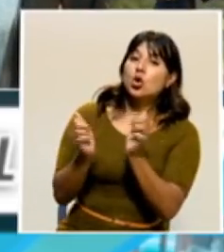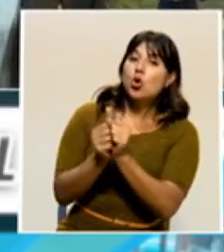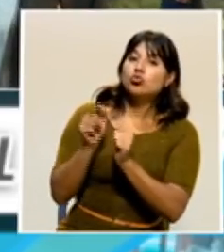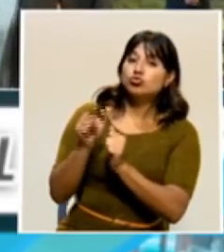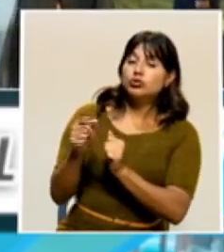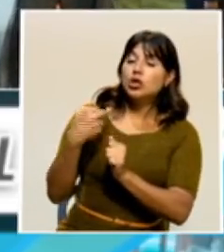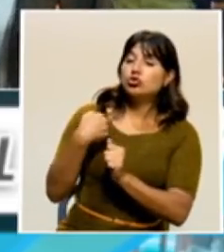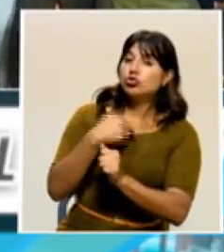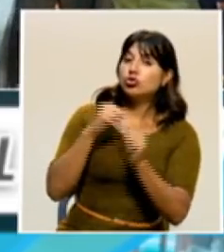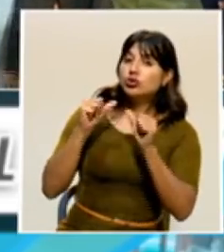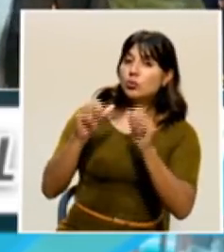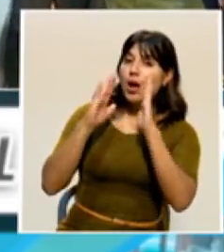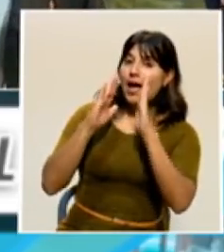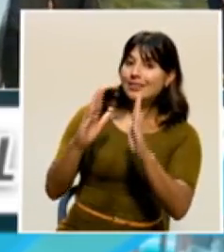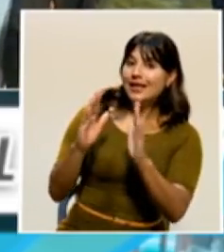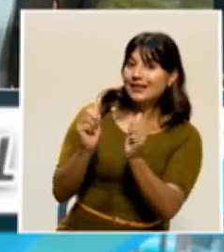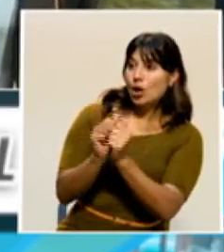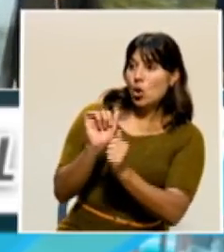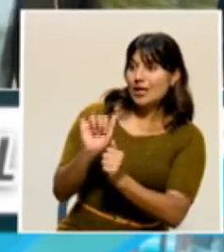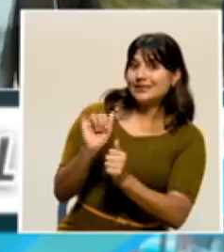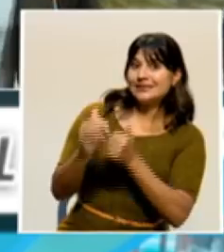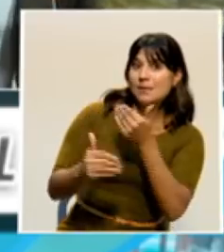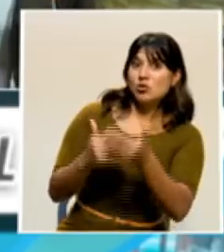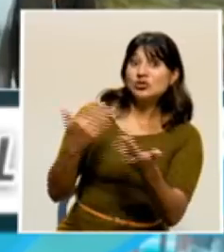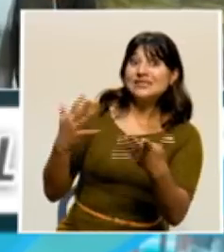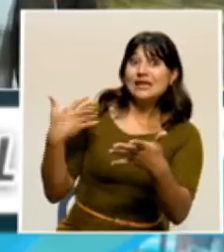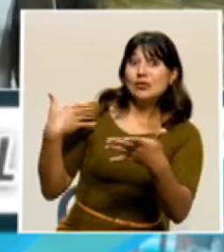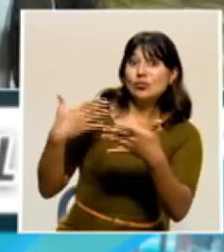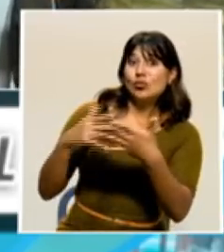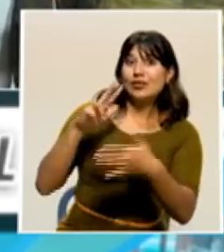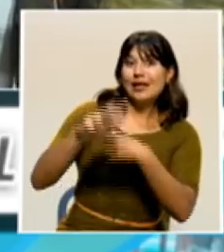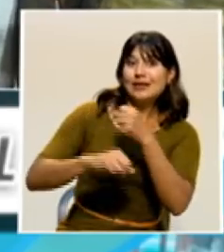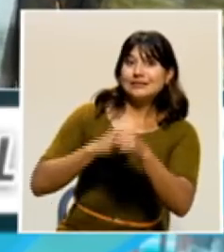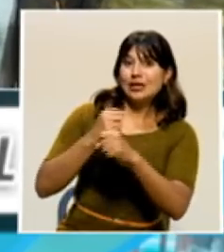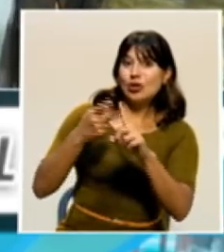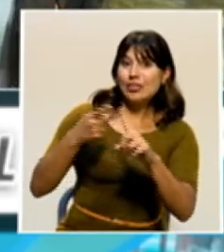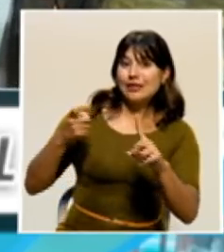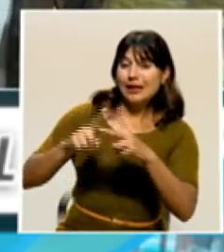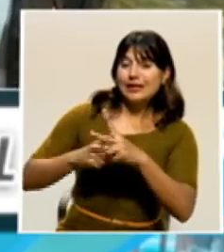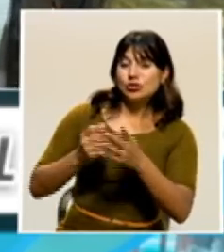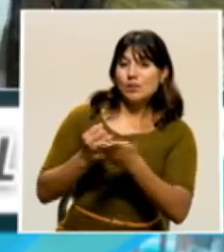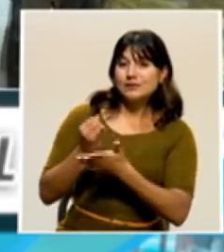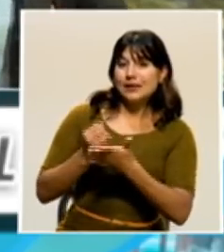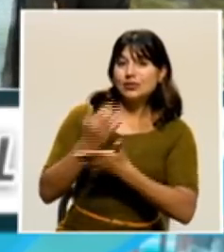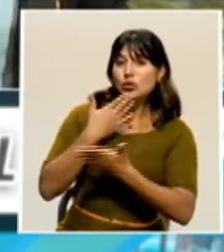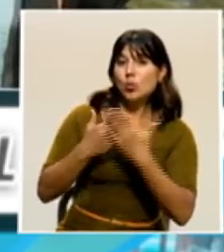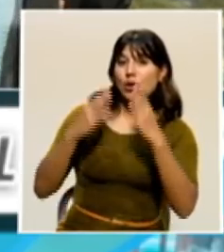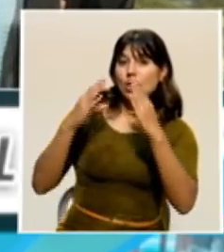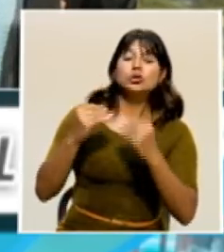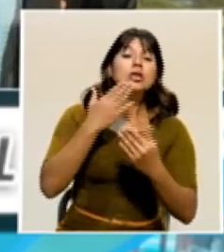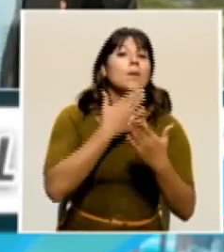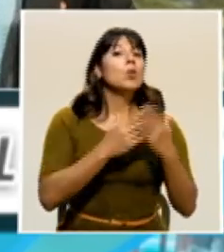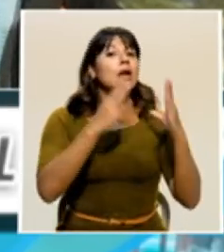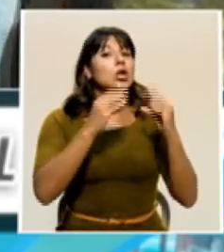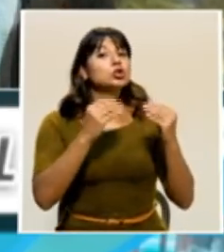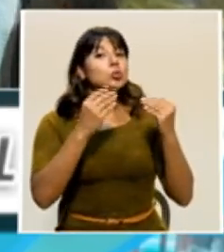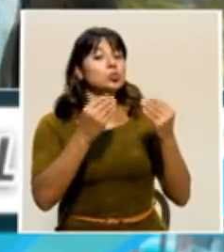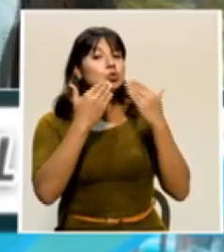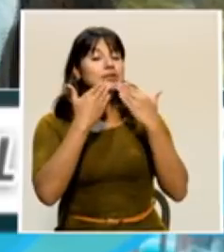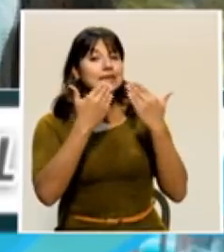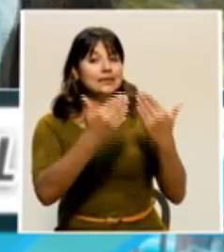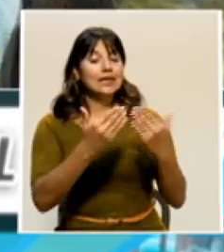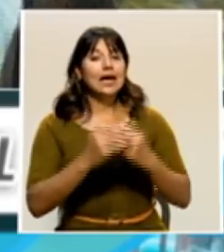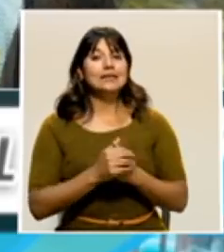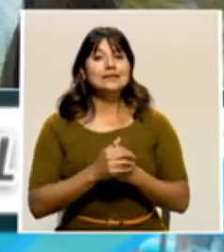suceda con este caso, que ya son 3 años desde que inició la investigación del Ministerio Público. Don Ernesto, buenas noches. Buenas noches, muchísimas